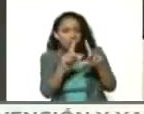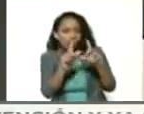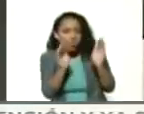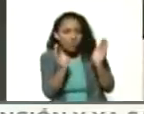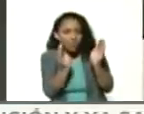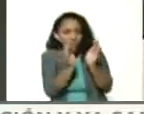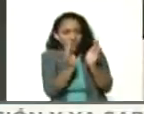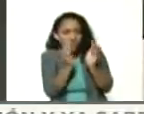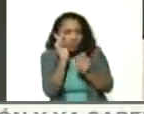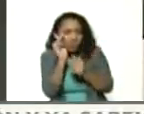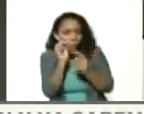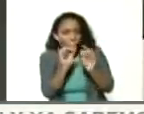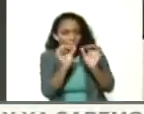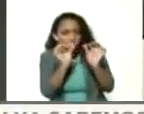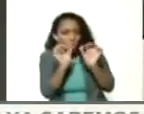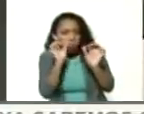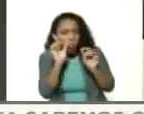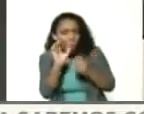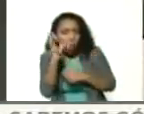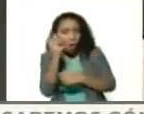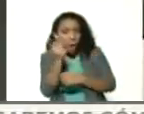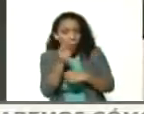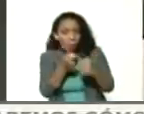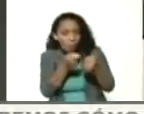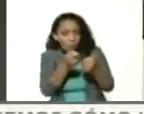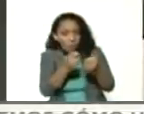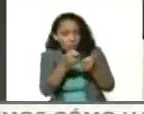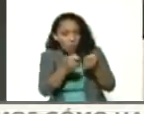que logramos sintonizarlo